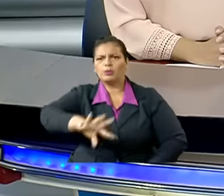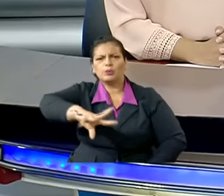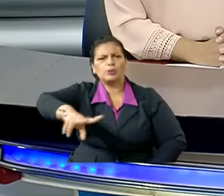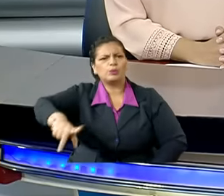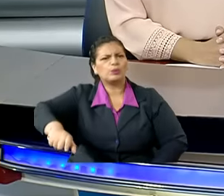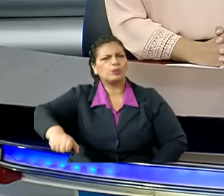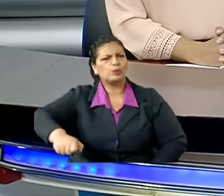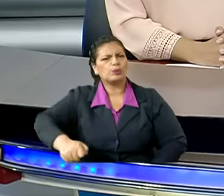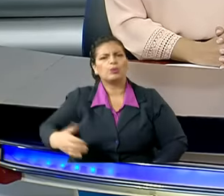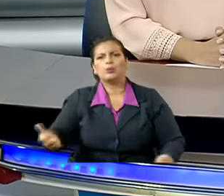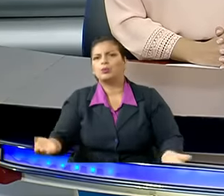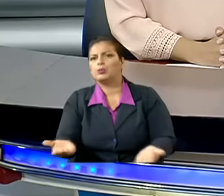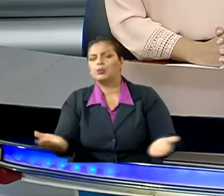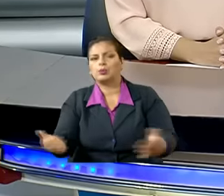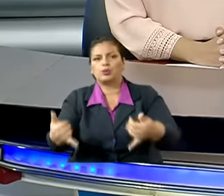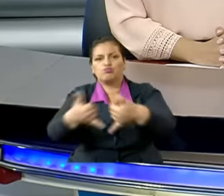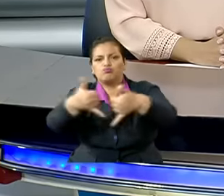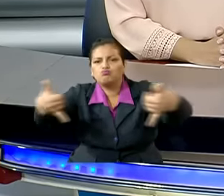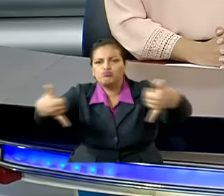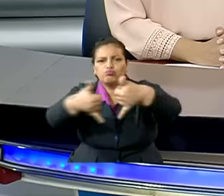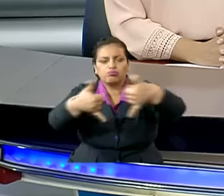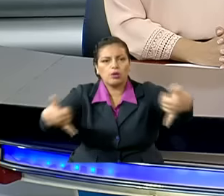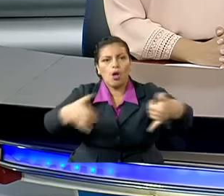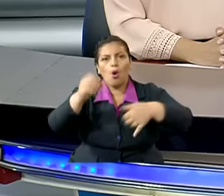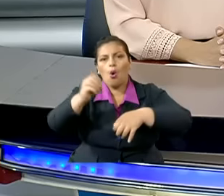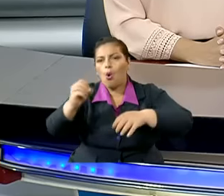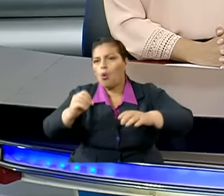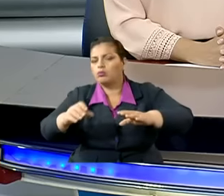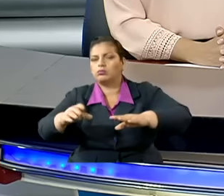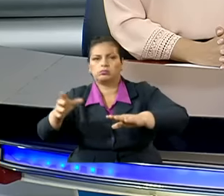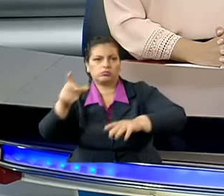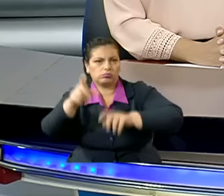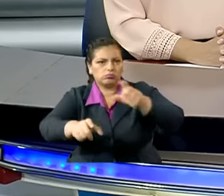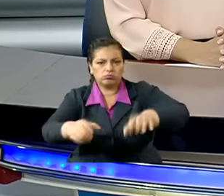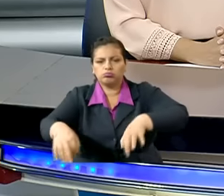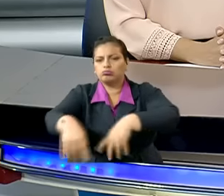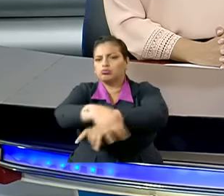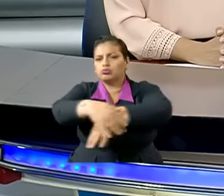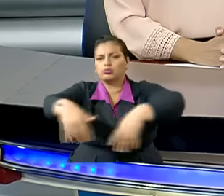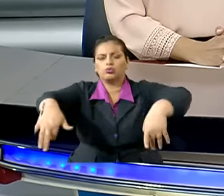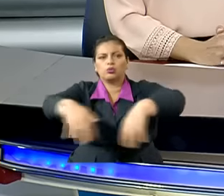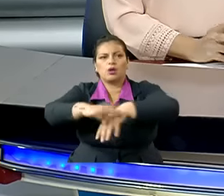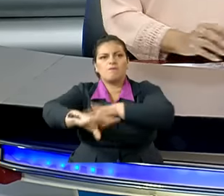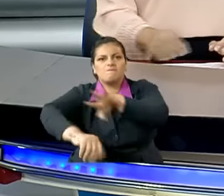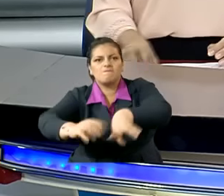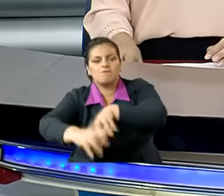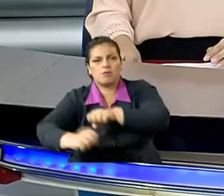dedicada al robo de locales comerciales y personas. Veamos el resultado de ese operativo.